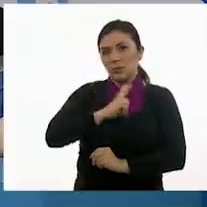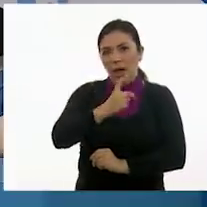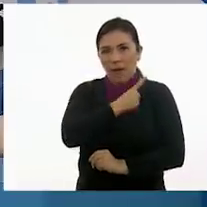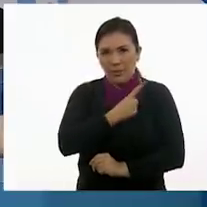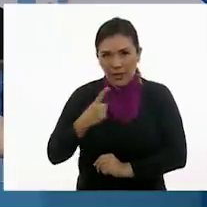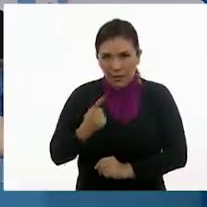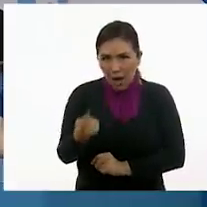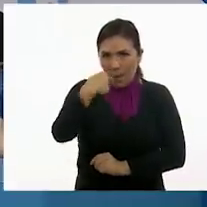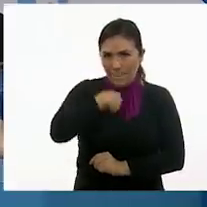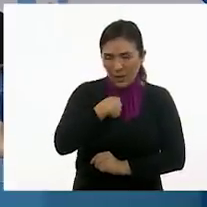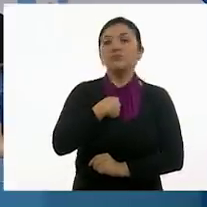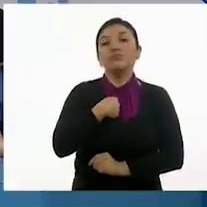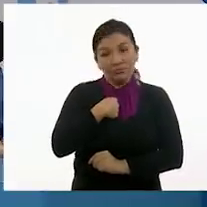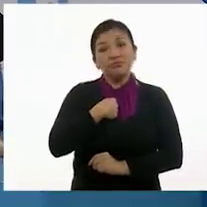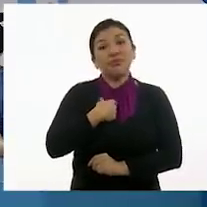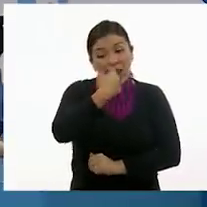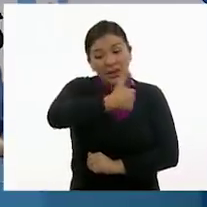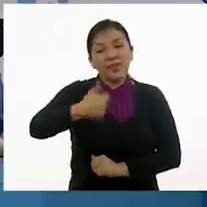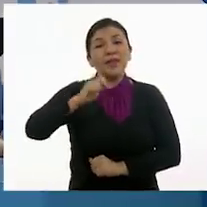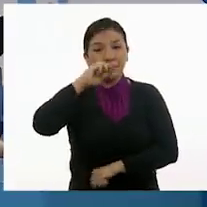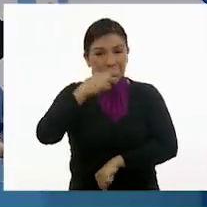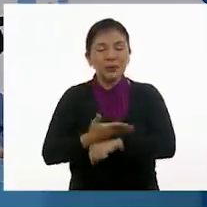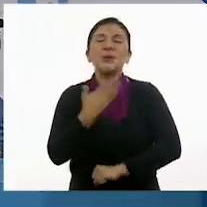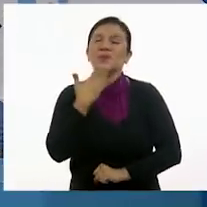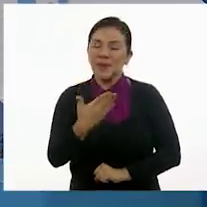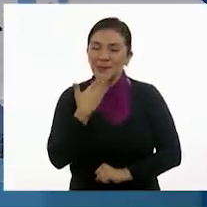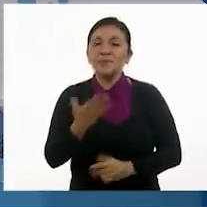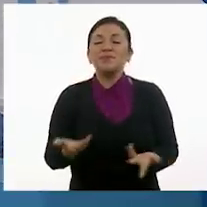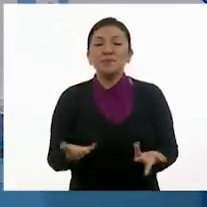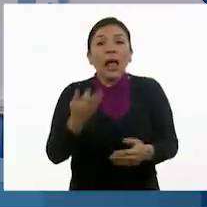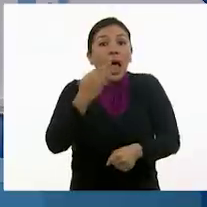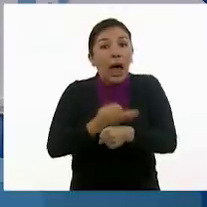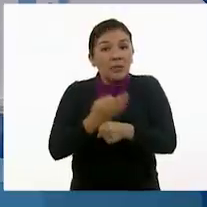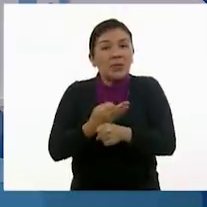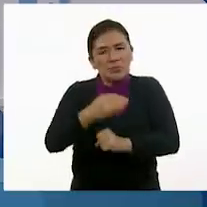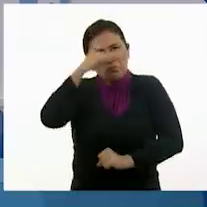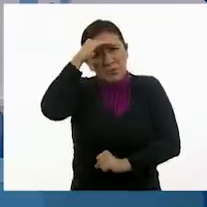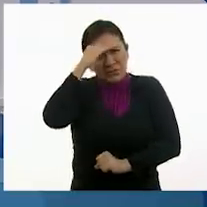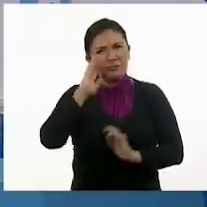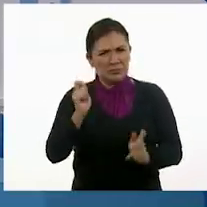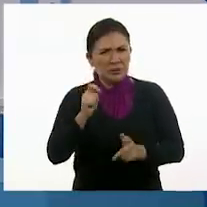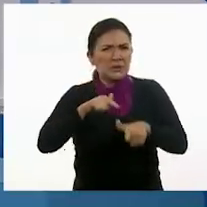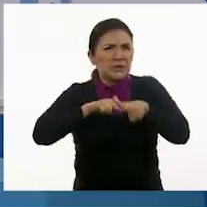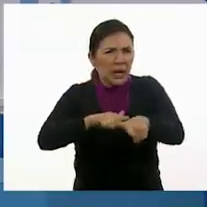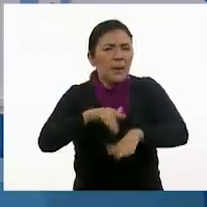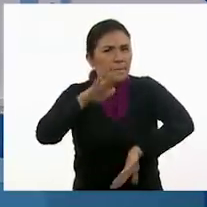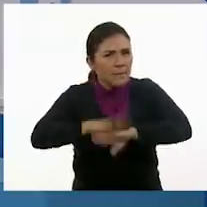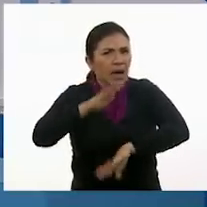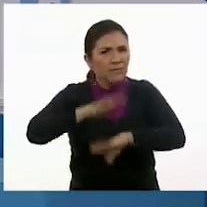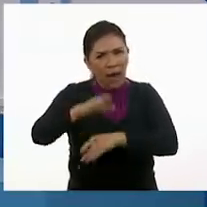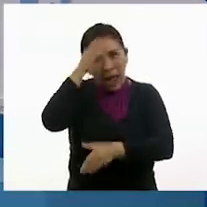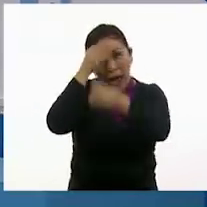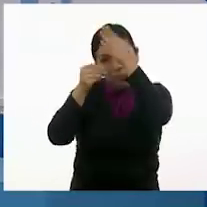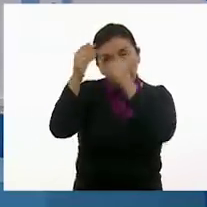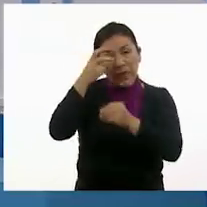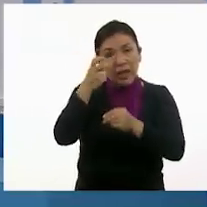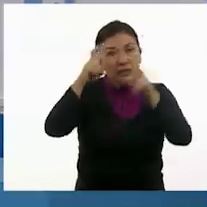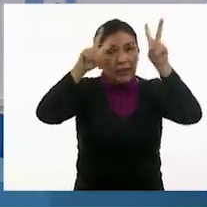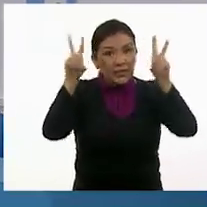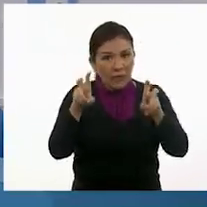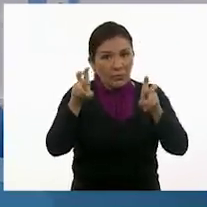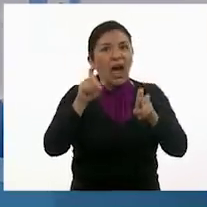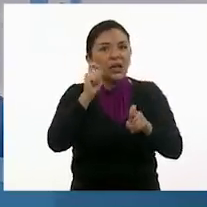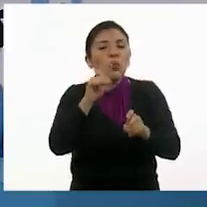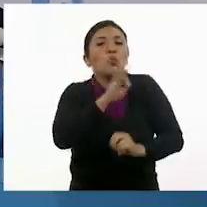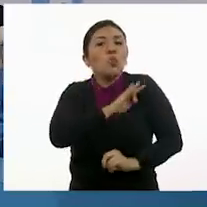Ajá, nosotros también somos responsables. Muy bien. Pues, ¿qué les parece que continuamos aprendiendo más sobre todo lo que